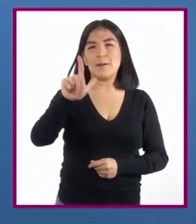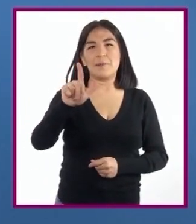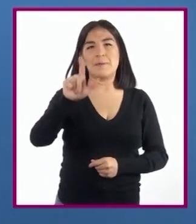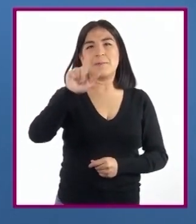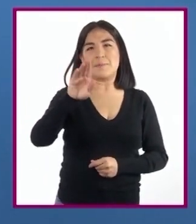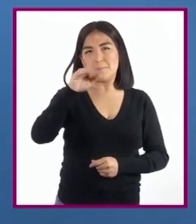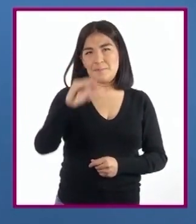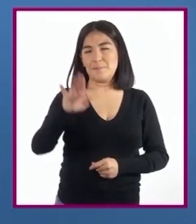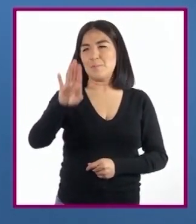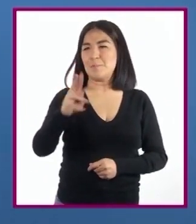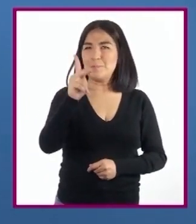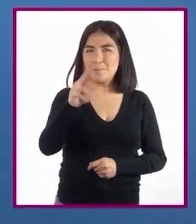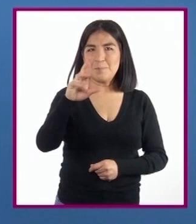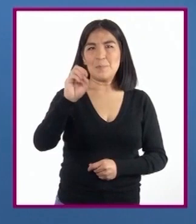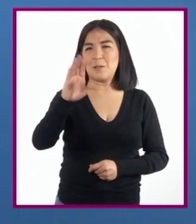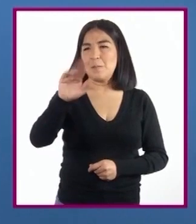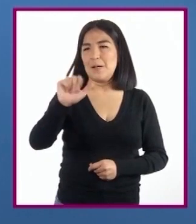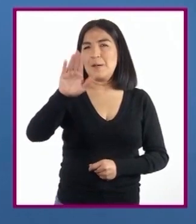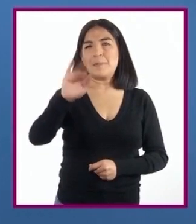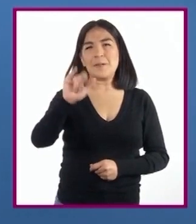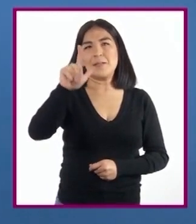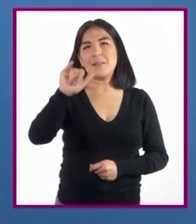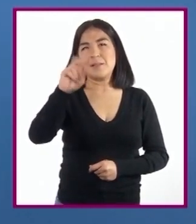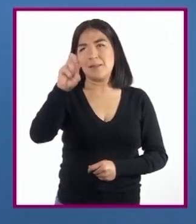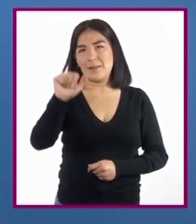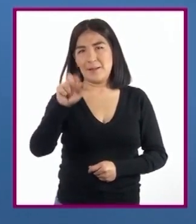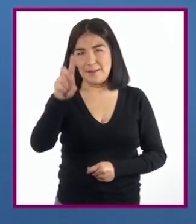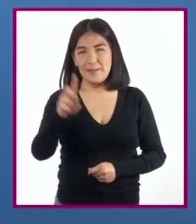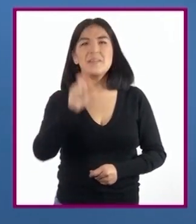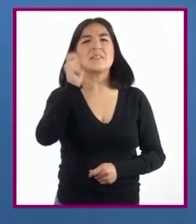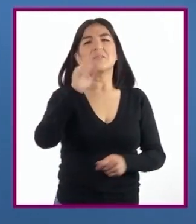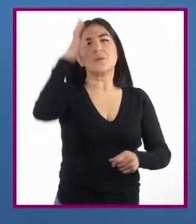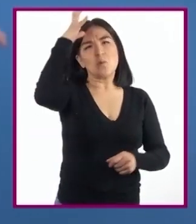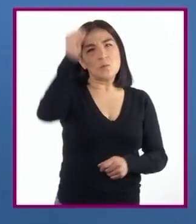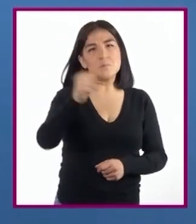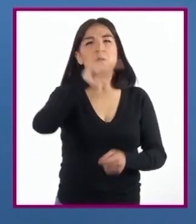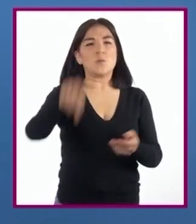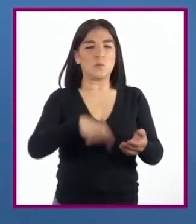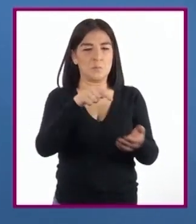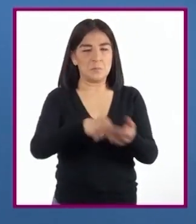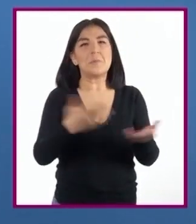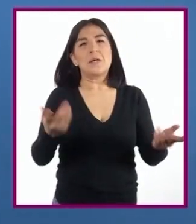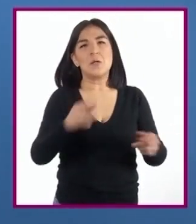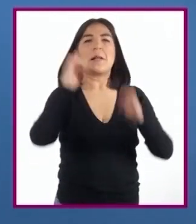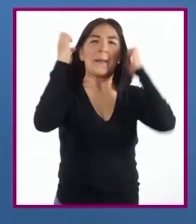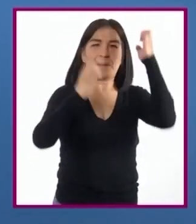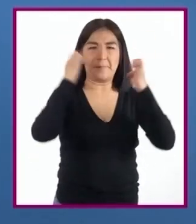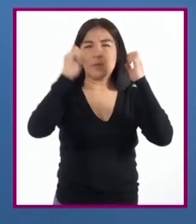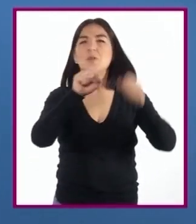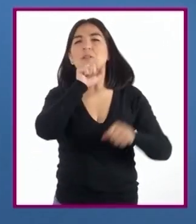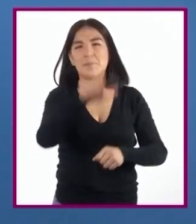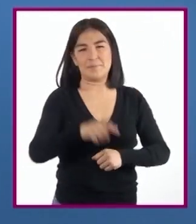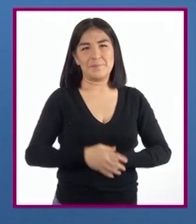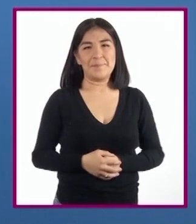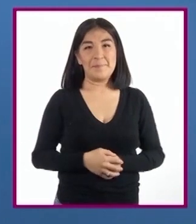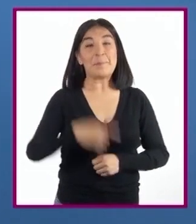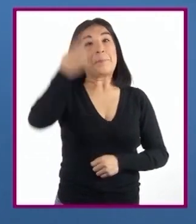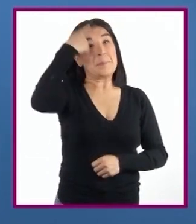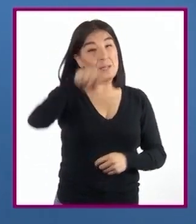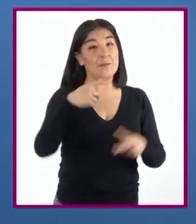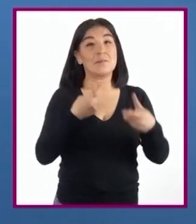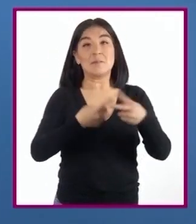el siguiente problema fortaleceremos algunos conceptos como espacio muestral y eventos. Para